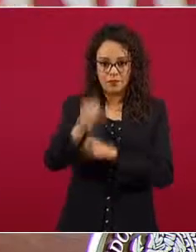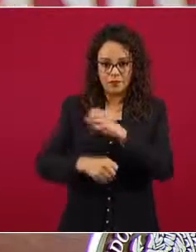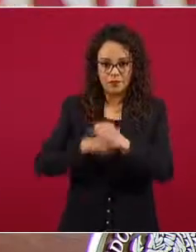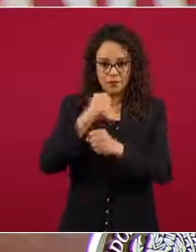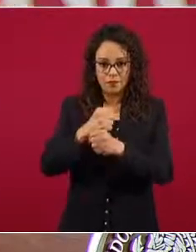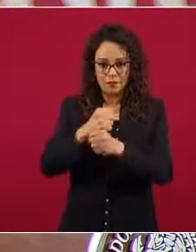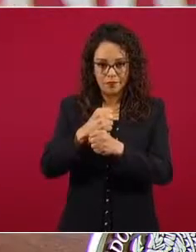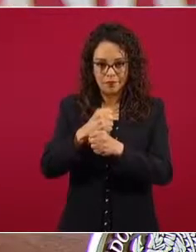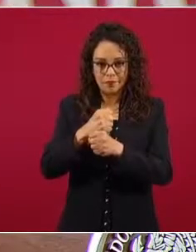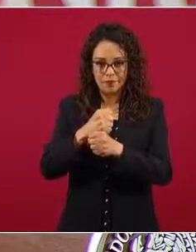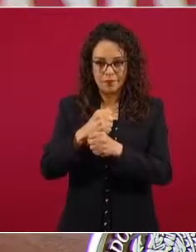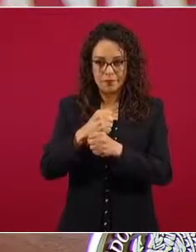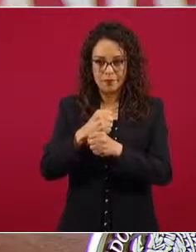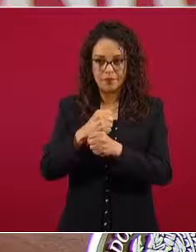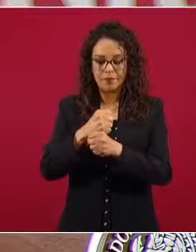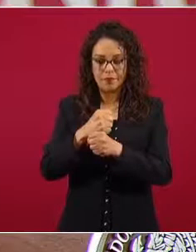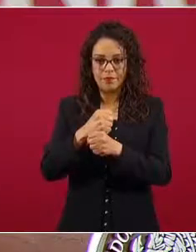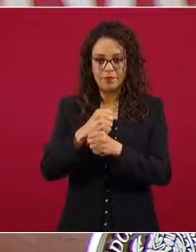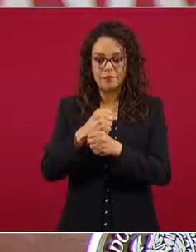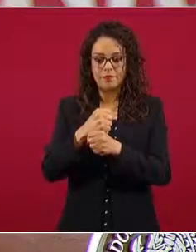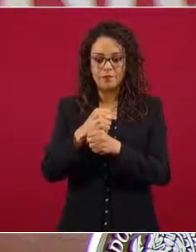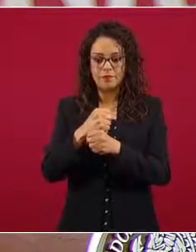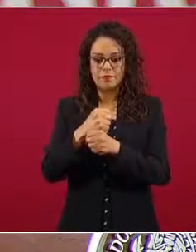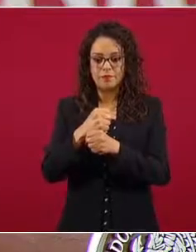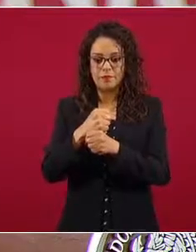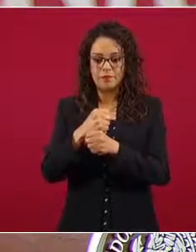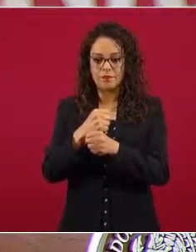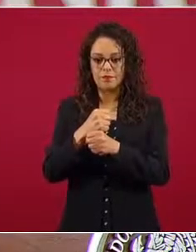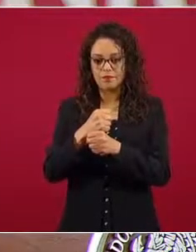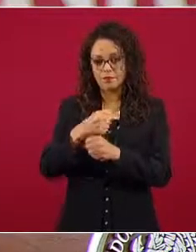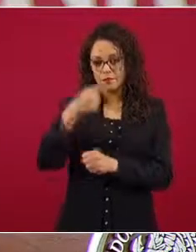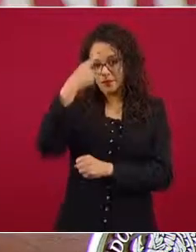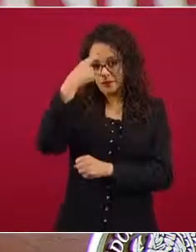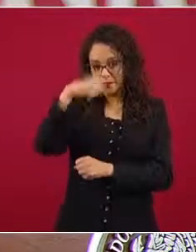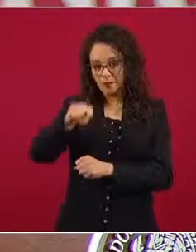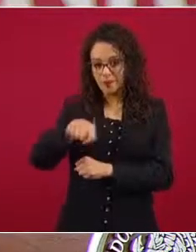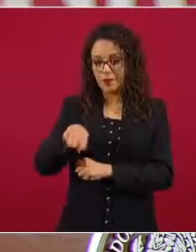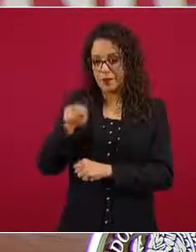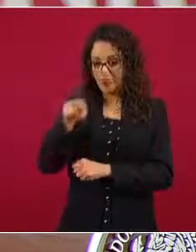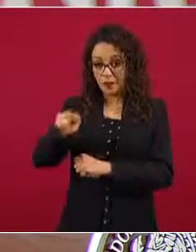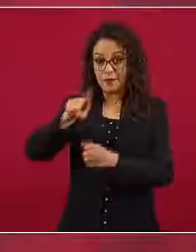años para que sea el tercer grupo atendido.